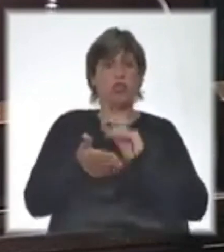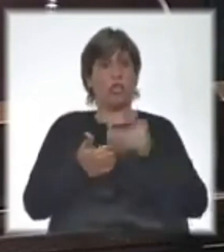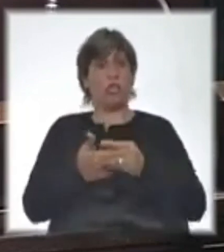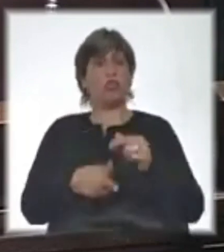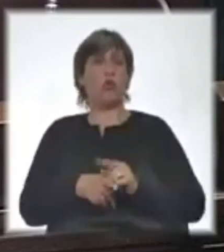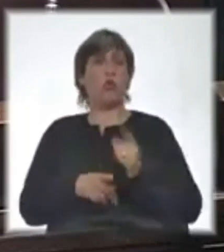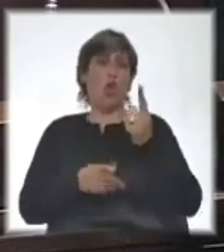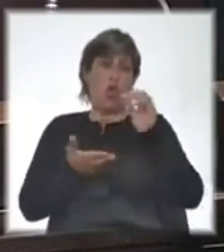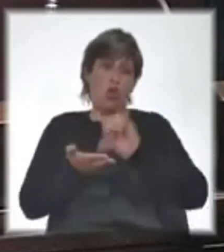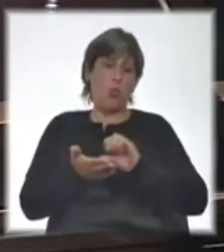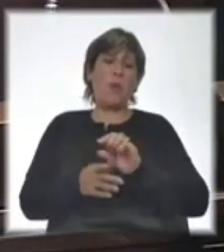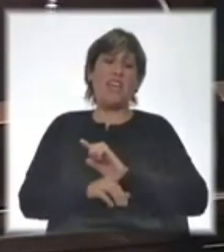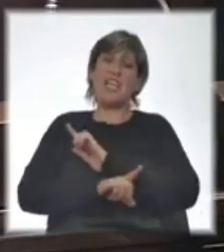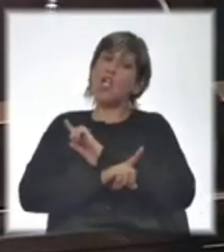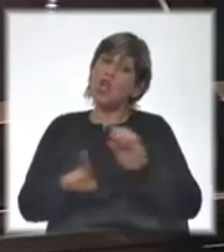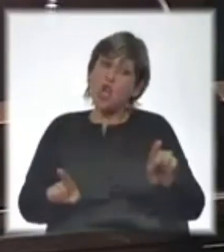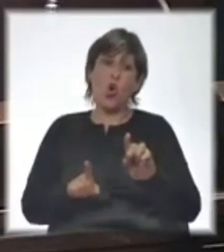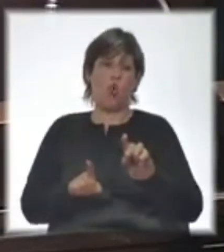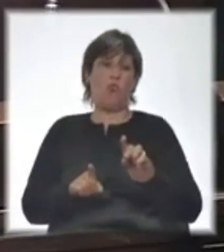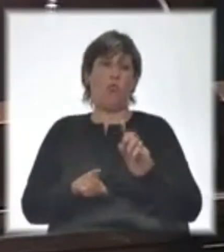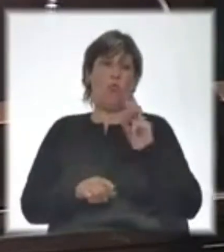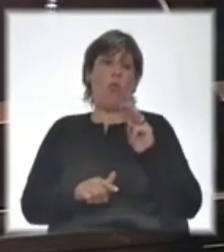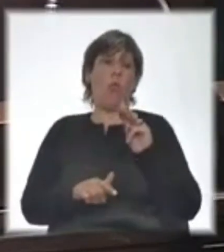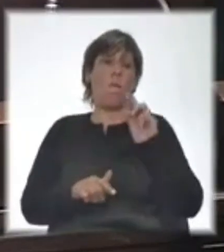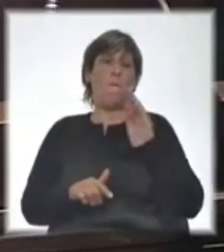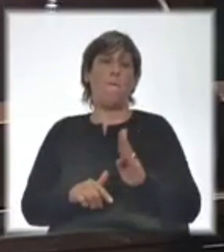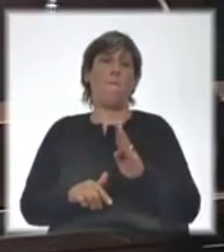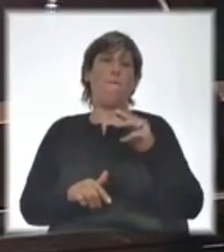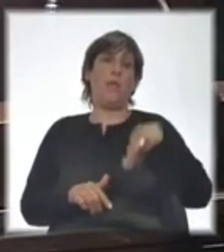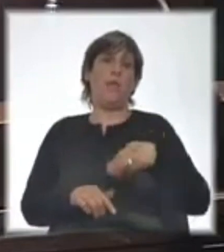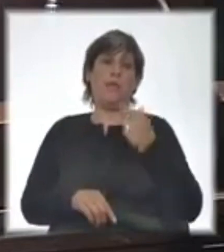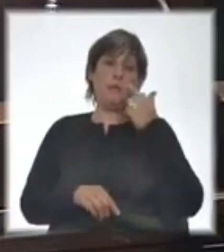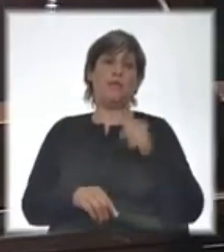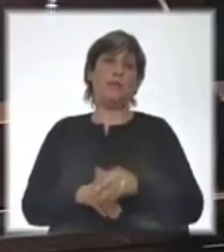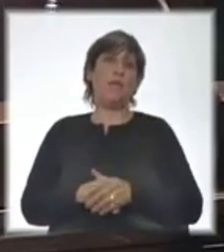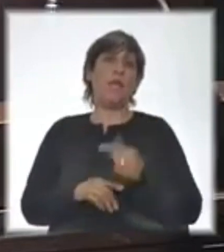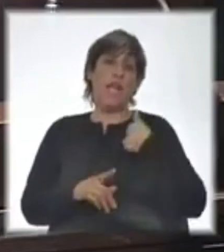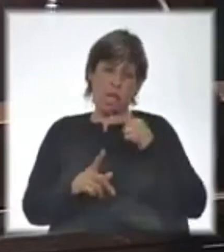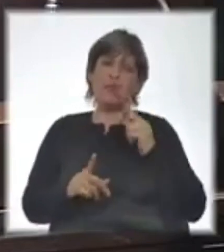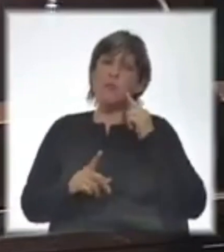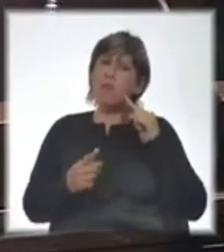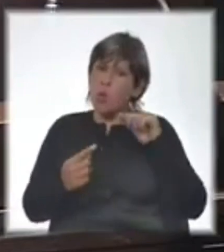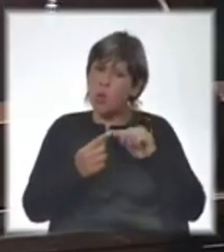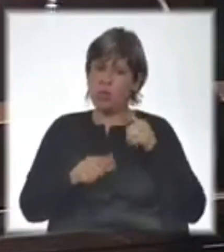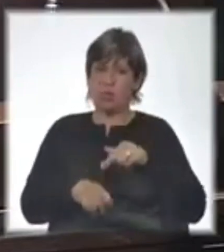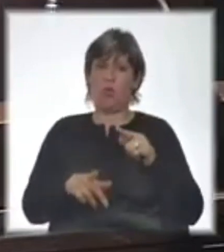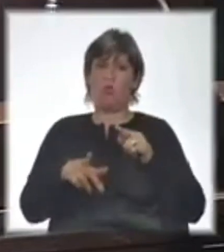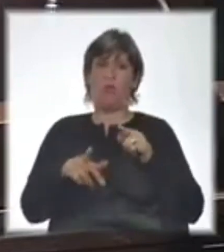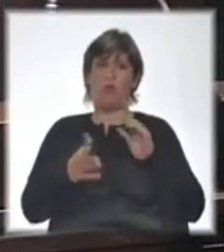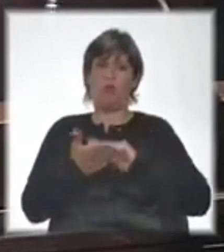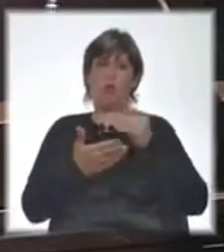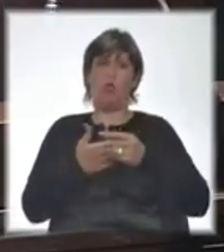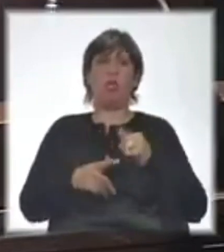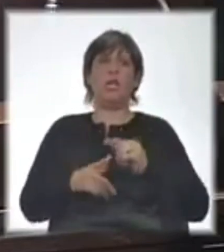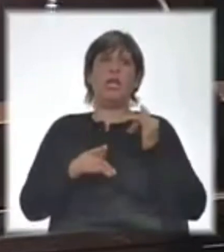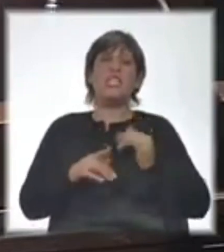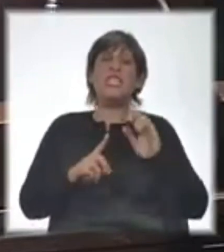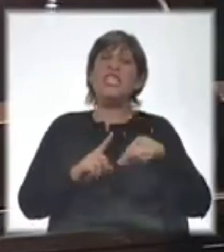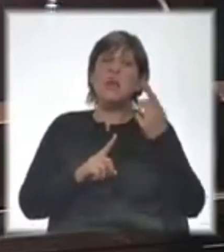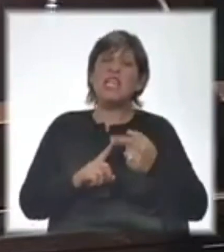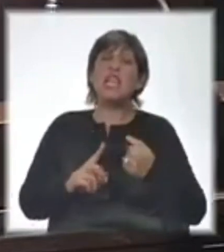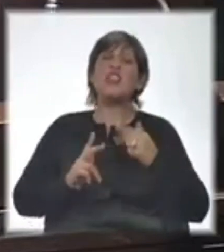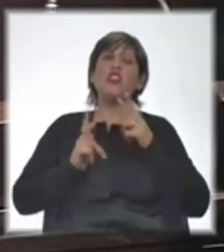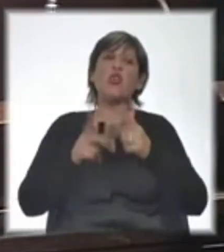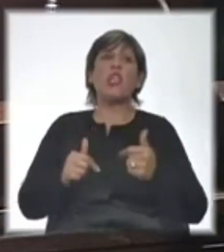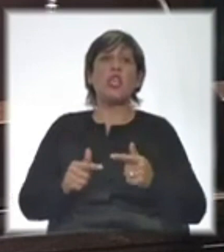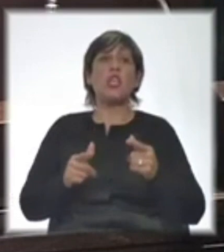de un país sin UPM. Es mi visión de proyecto. Si mañana yo digo el Partido